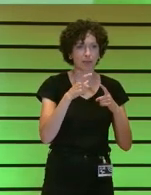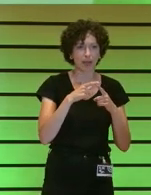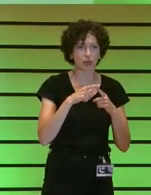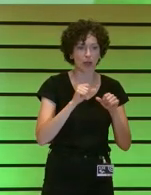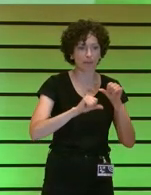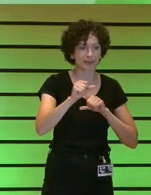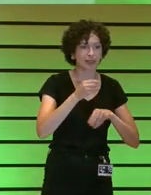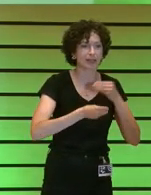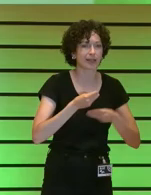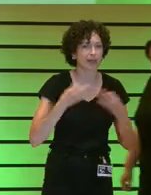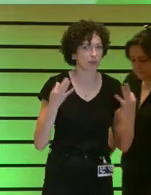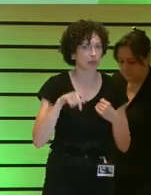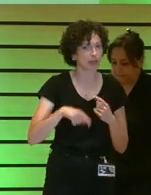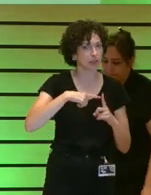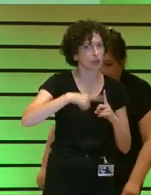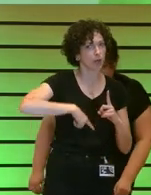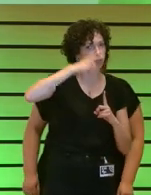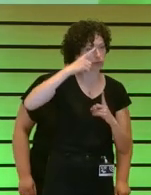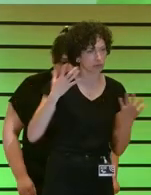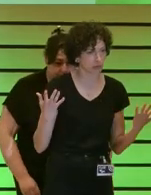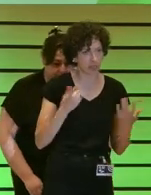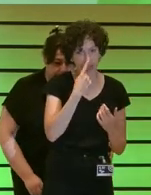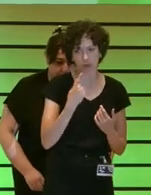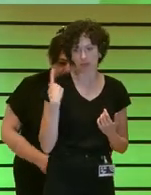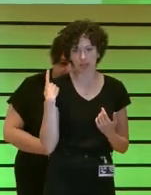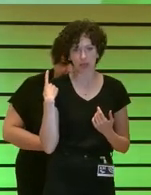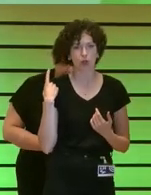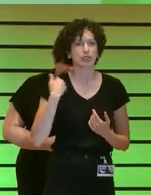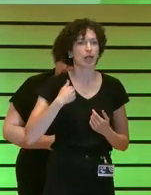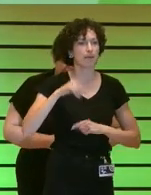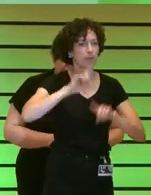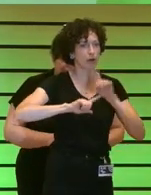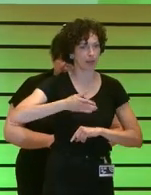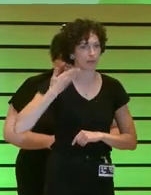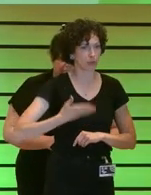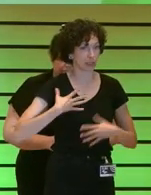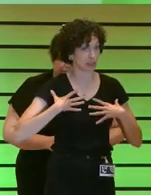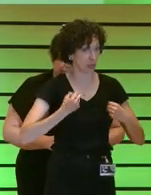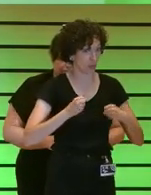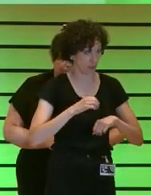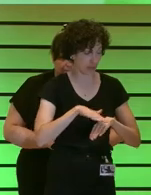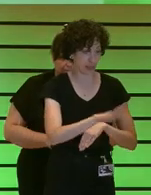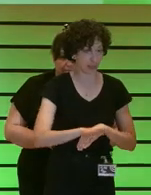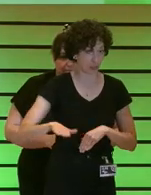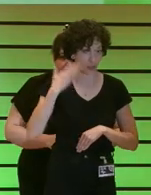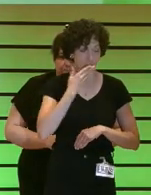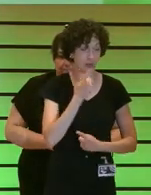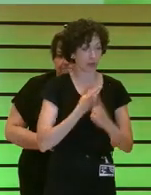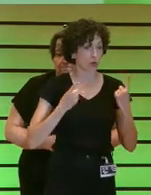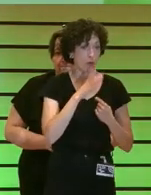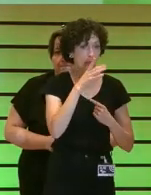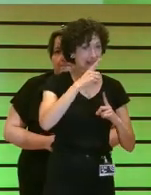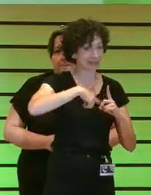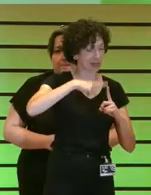temperaturas empiezan a disparar el año pasado se registraron problemas importantes de salud entre los más pequeños en algunos colegios porque estaban